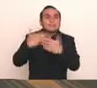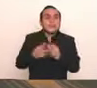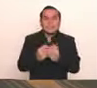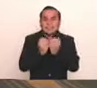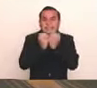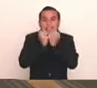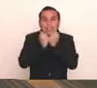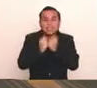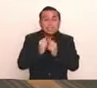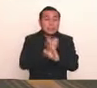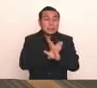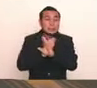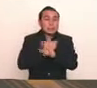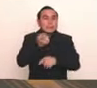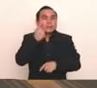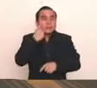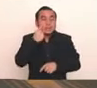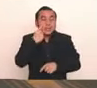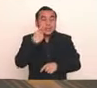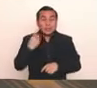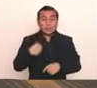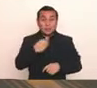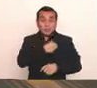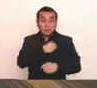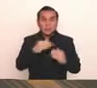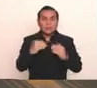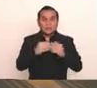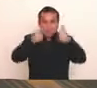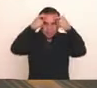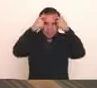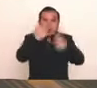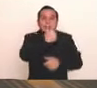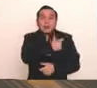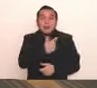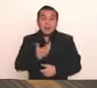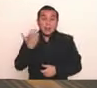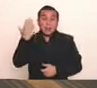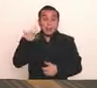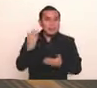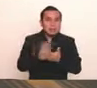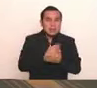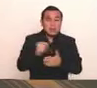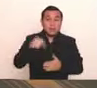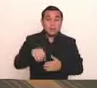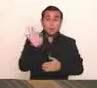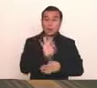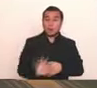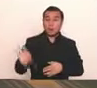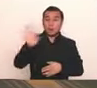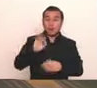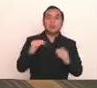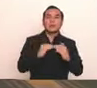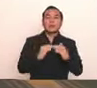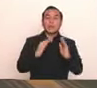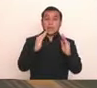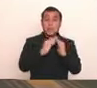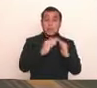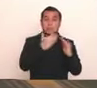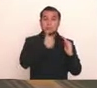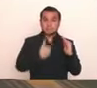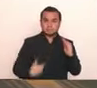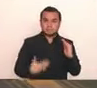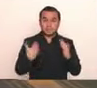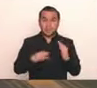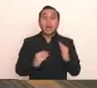la protección de todo el proceso el médico enfermería llega el nacional mejor que muchos de los países del primer mundo la residencia presidencial ahora lo hemos